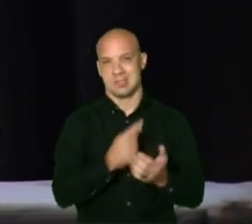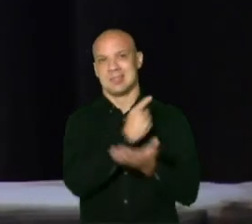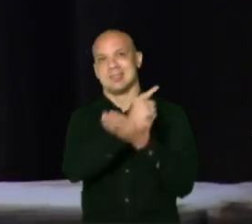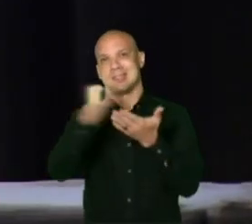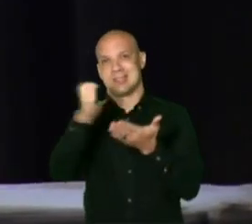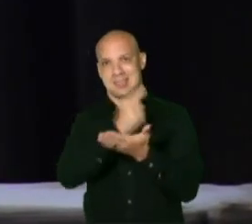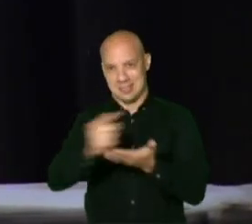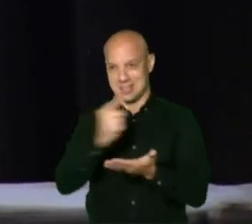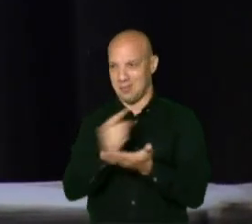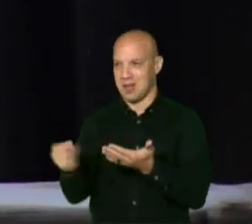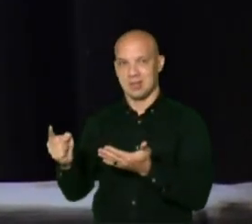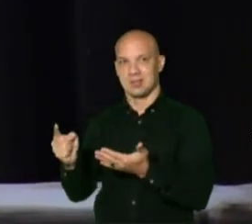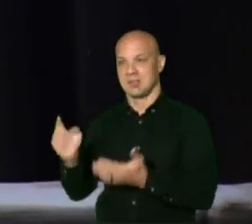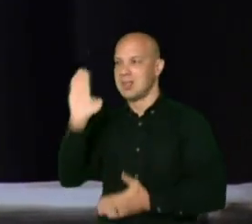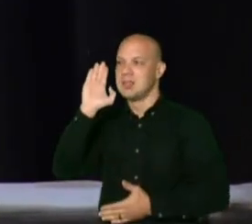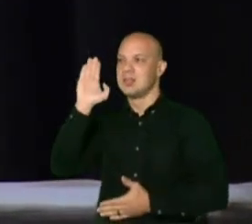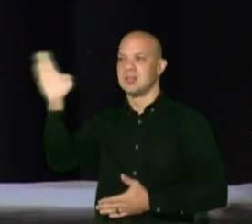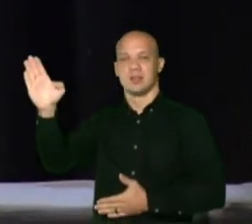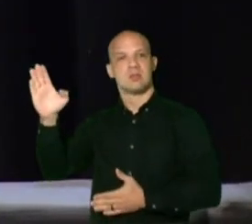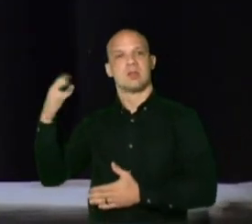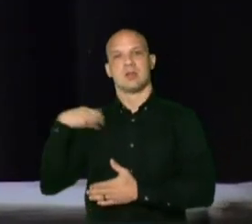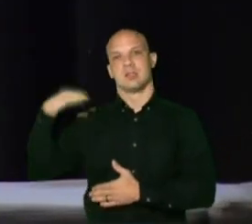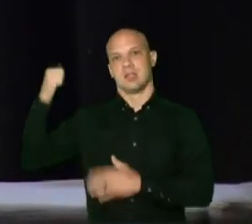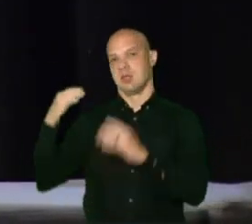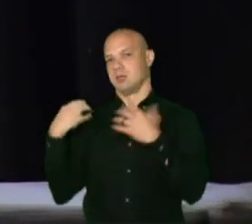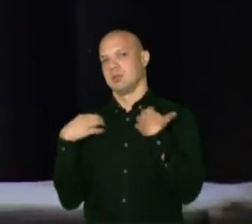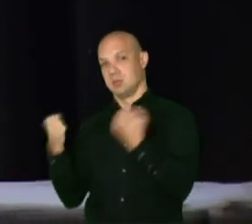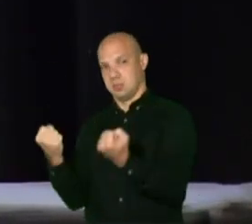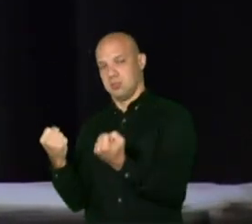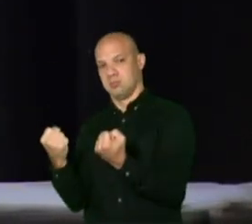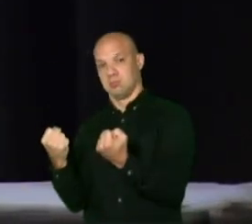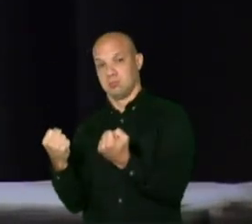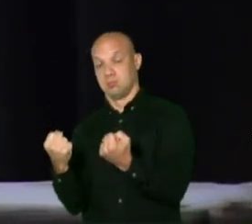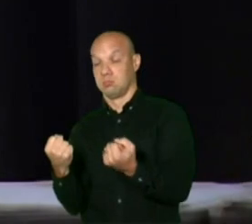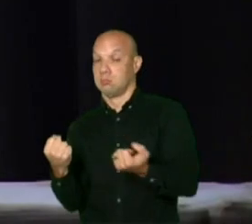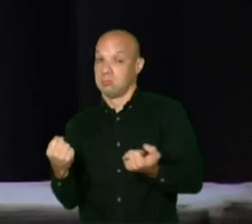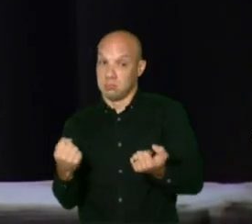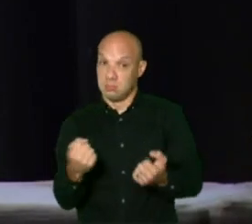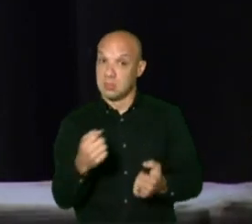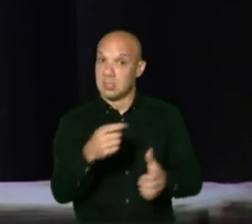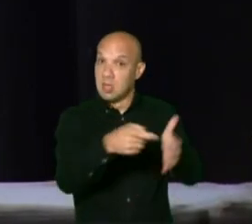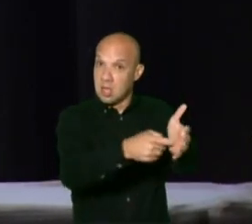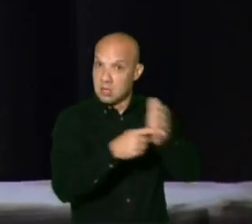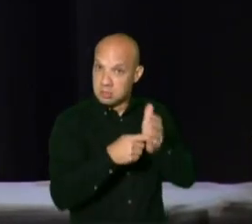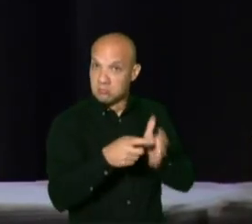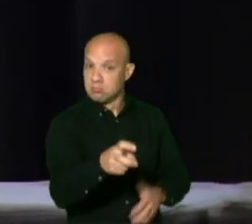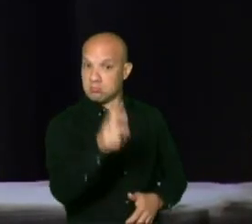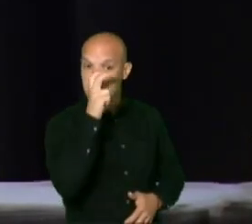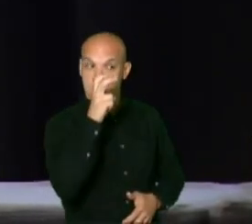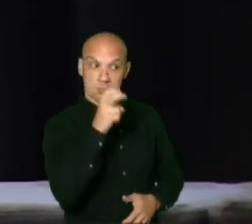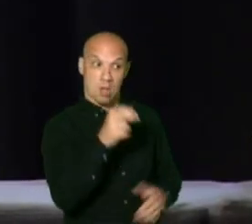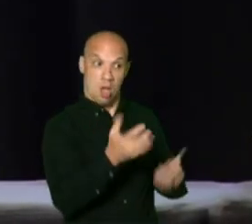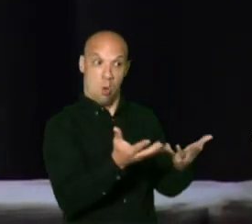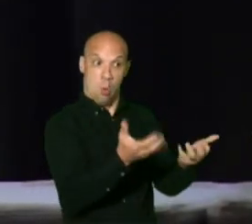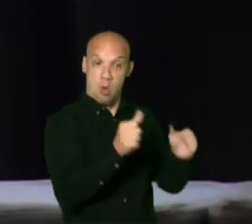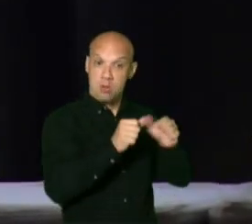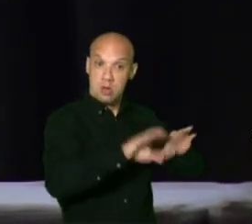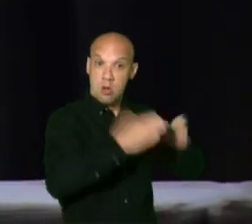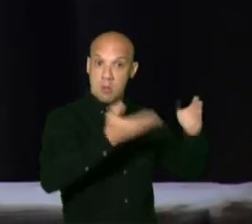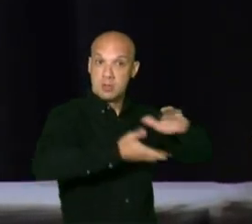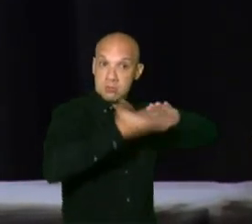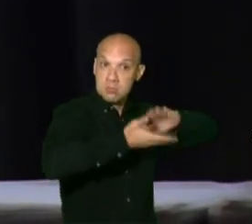directamente al Secretario de Salud. Ese reporte va a requerir, para que una empresa siga operando, tiene que cumplir